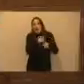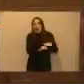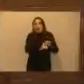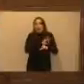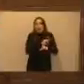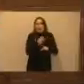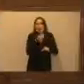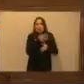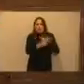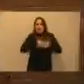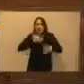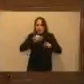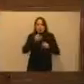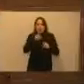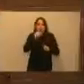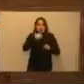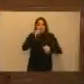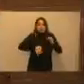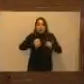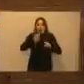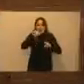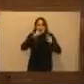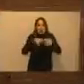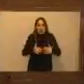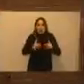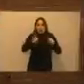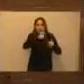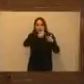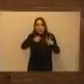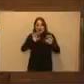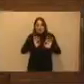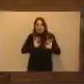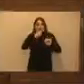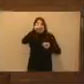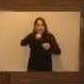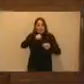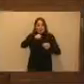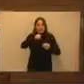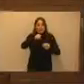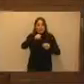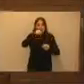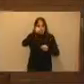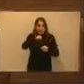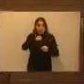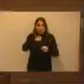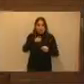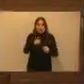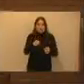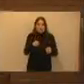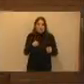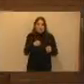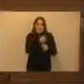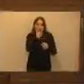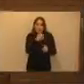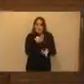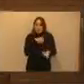considere más justas. No estamos en un tribunal, por lo tanto, estamos en un pleno. Estas personas aquí no tienen ningún derecho, no tienen ninguna posibilidad de defenderse y, por